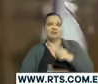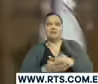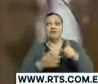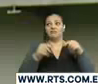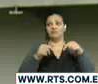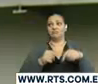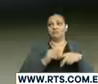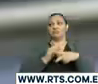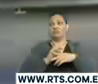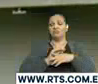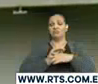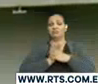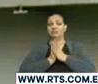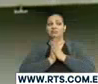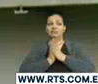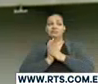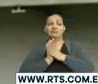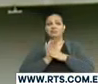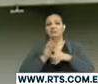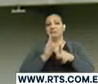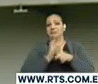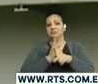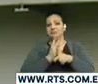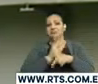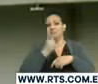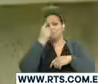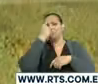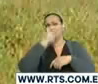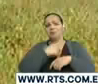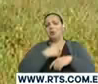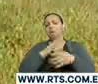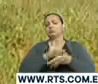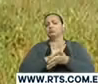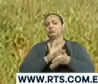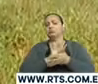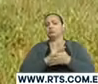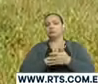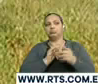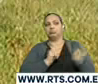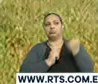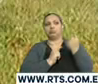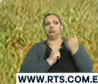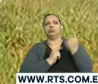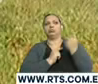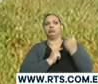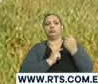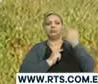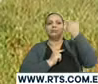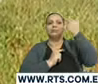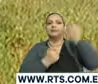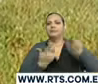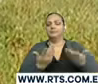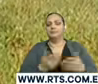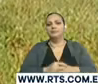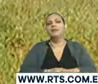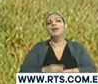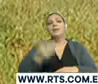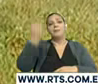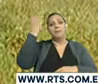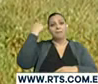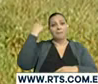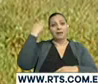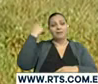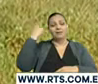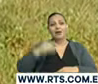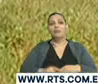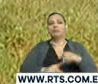gente nos coge desprevenido y puede pasar algo. Cumplía una sentencia de 34 años por el asesinato de un policía en